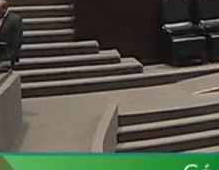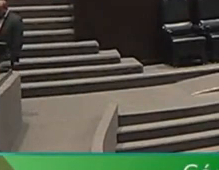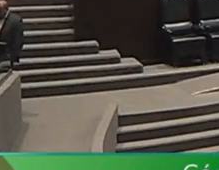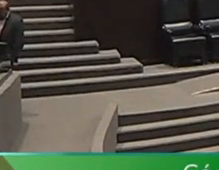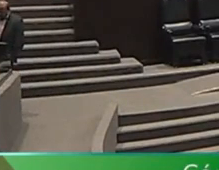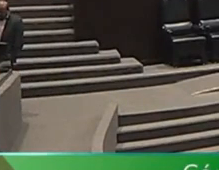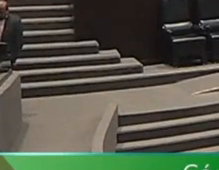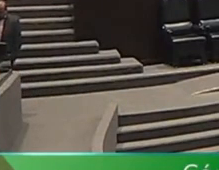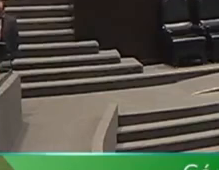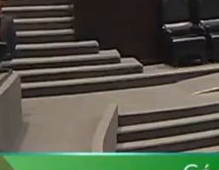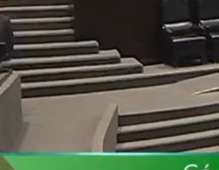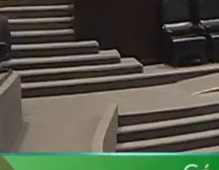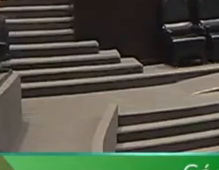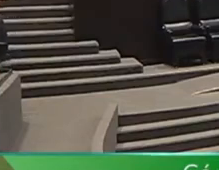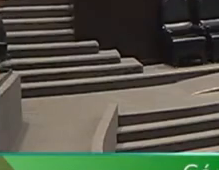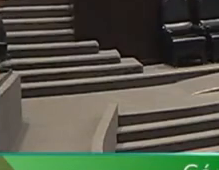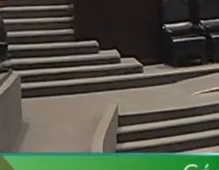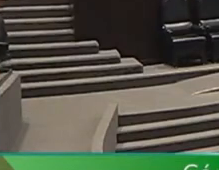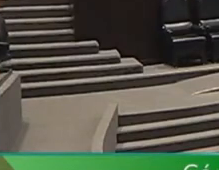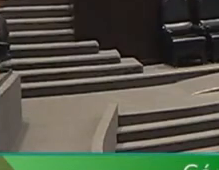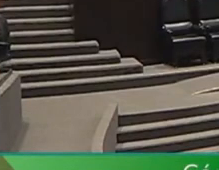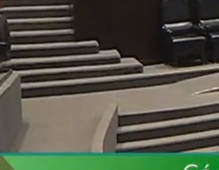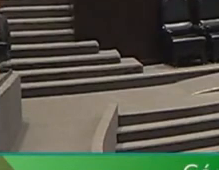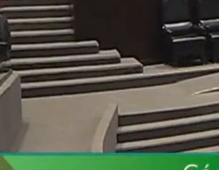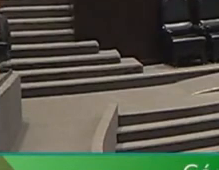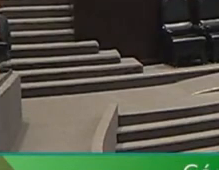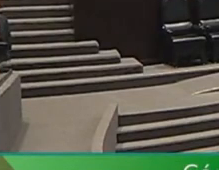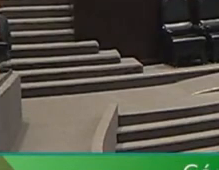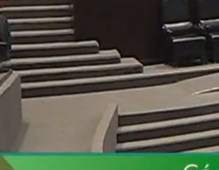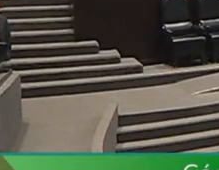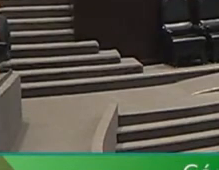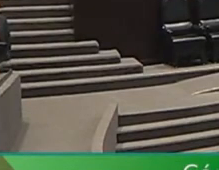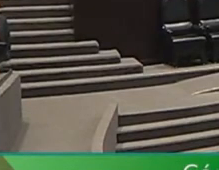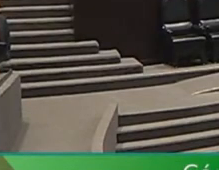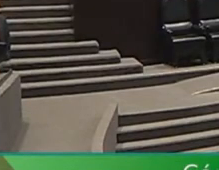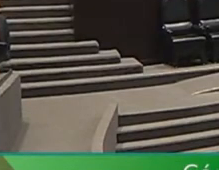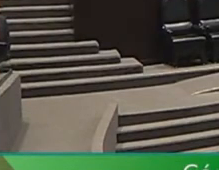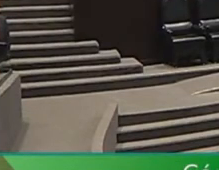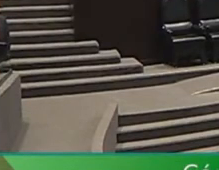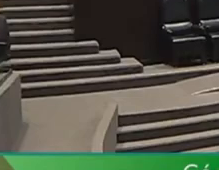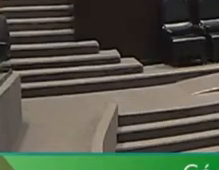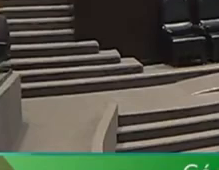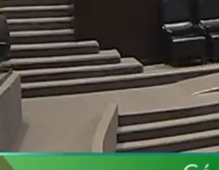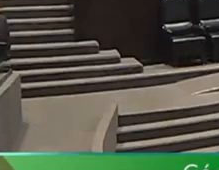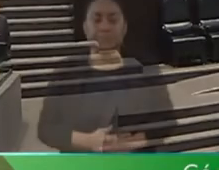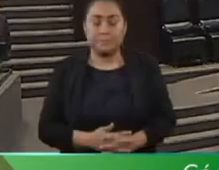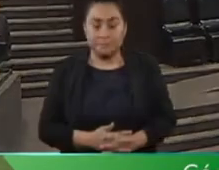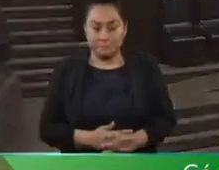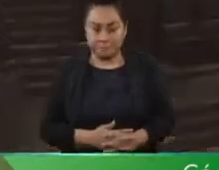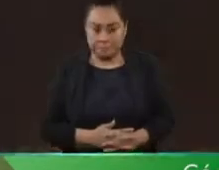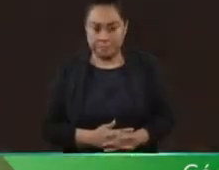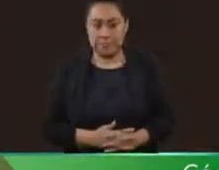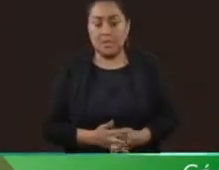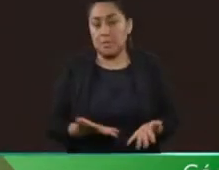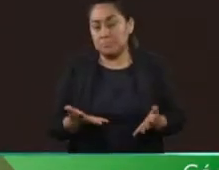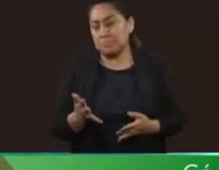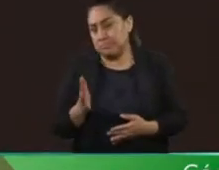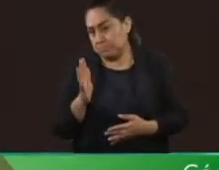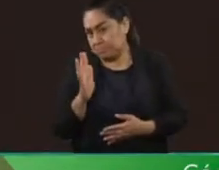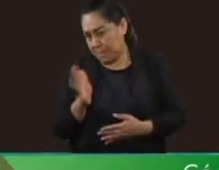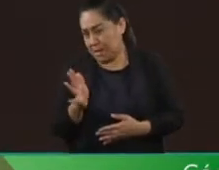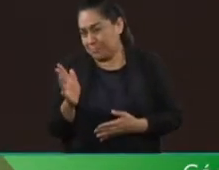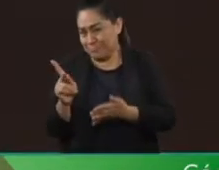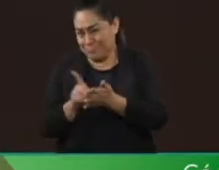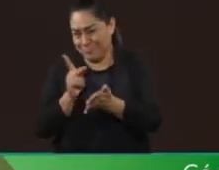bueno movimiento ciudadano como ya lo hemos dicho en otras intervenciones por supuesto votaremos a favor de